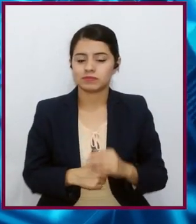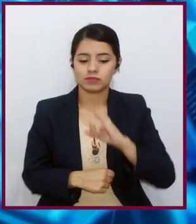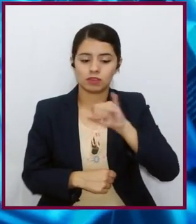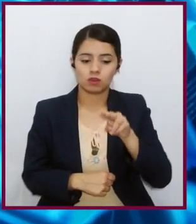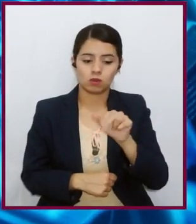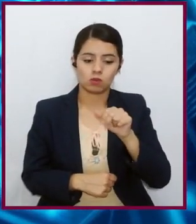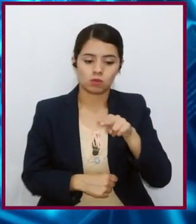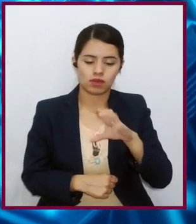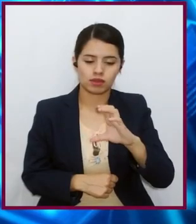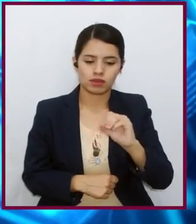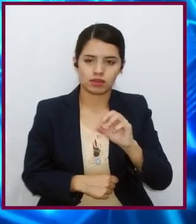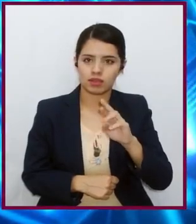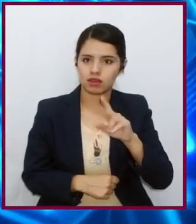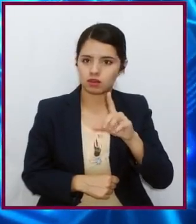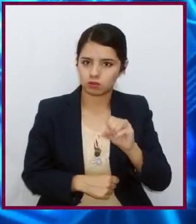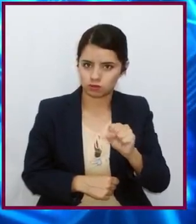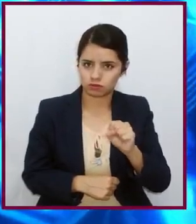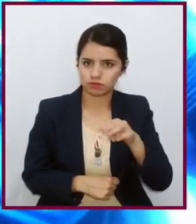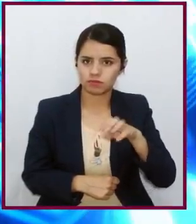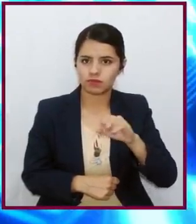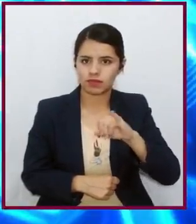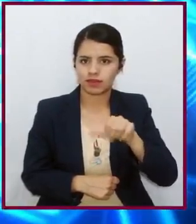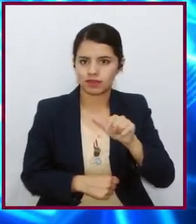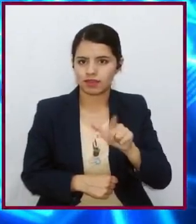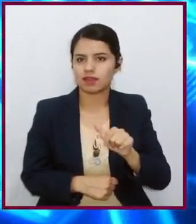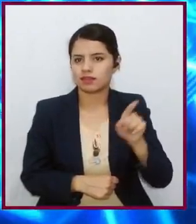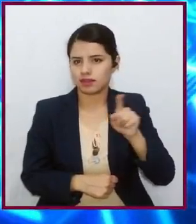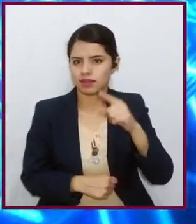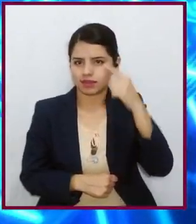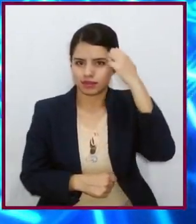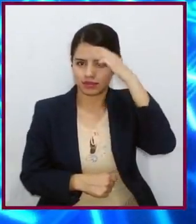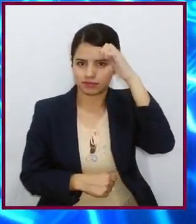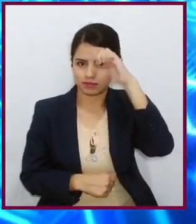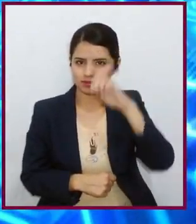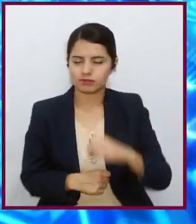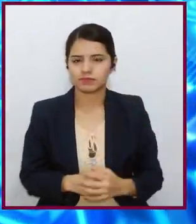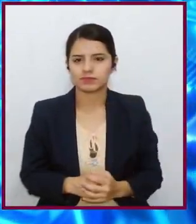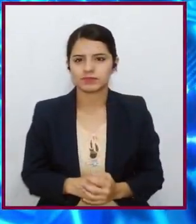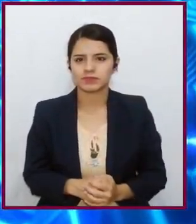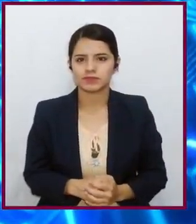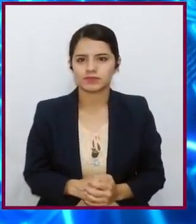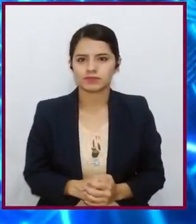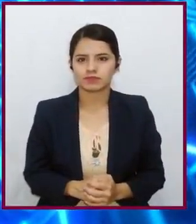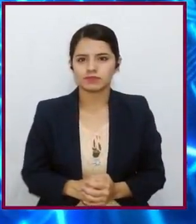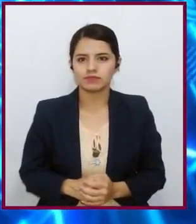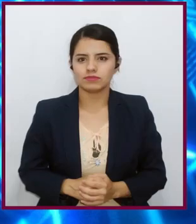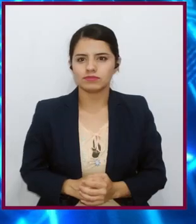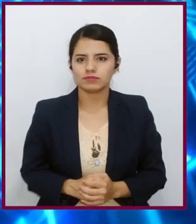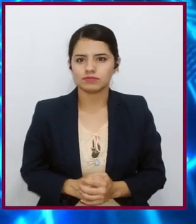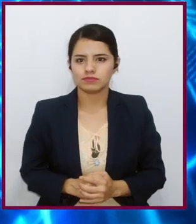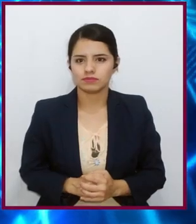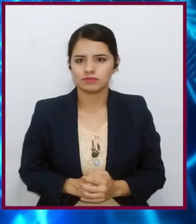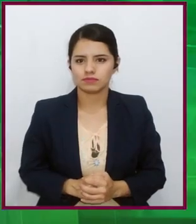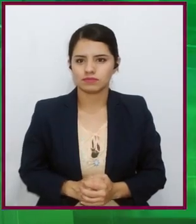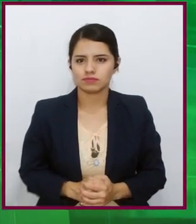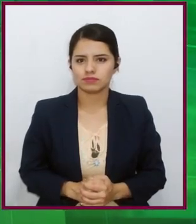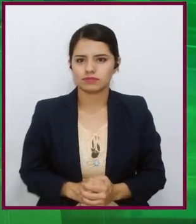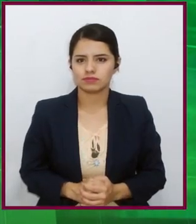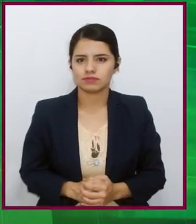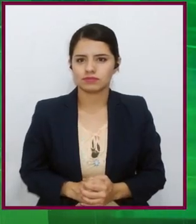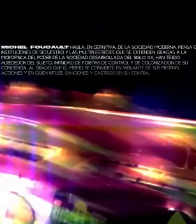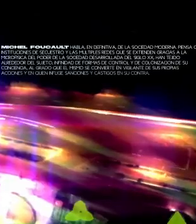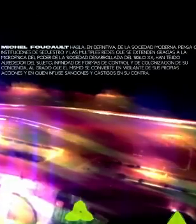¡Sacre bleu! Uy, y en inglés también se dice algo similar, infographic. Oye, qué loco. Pero dices